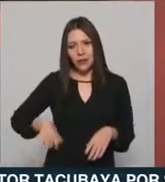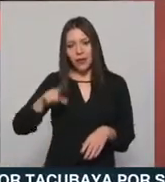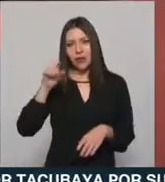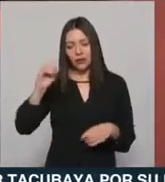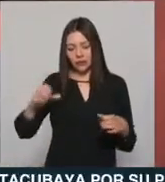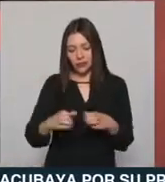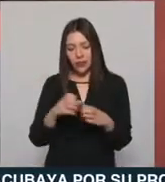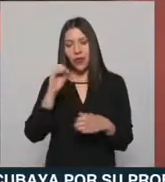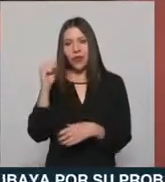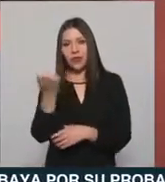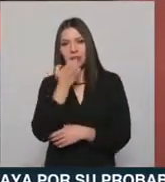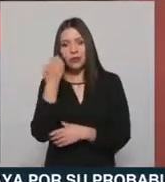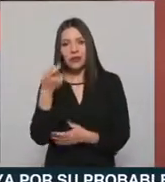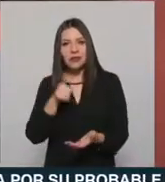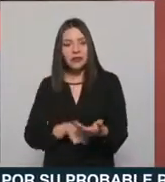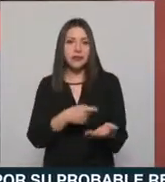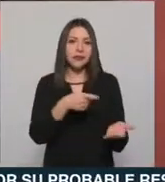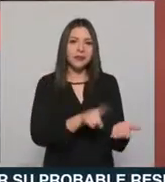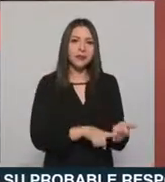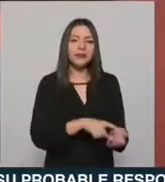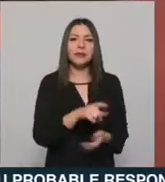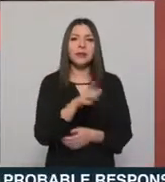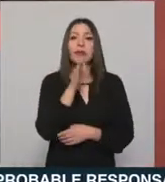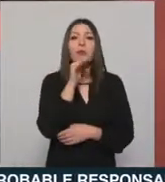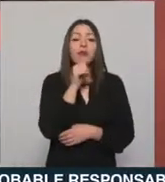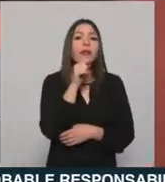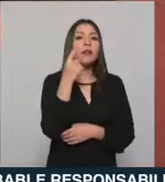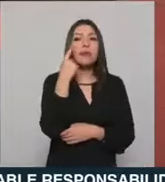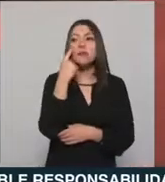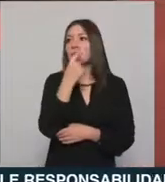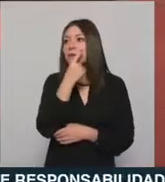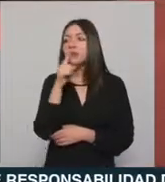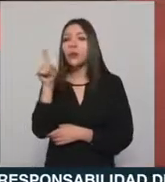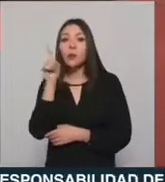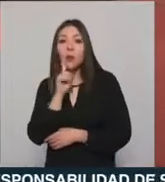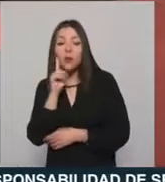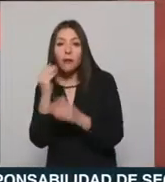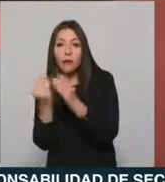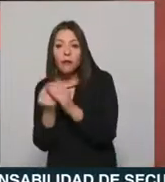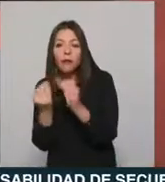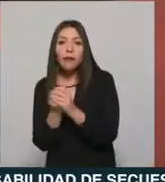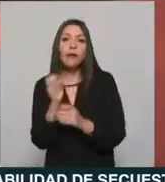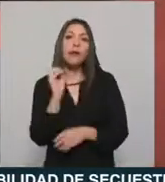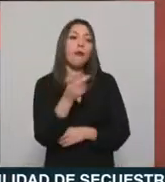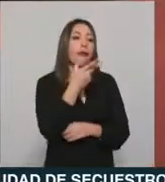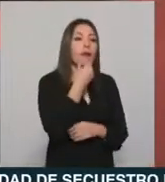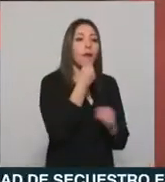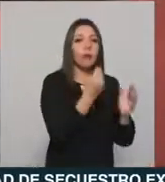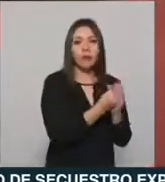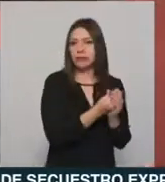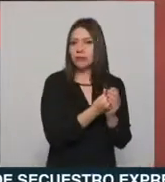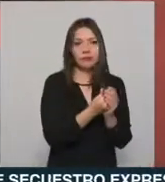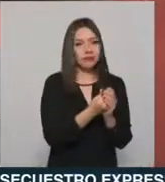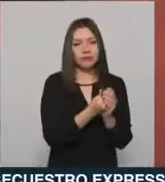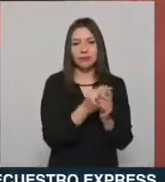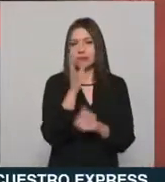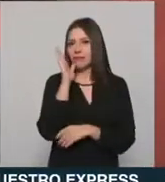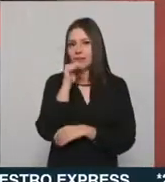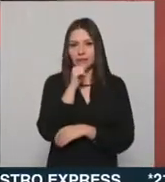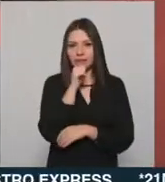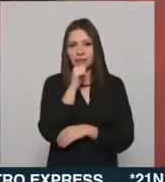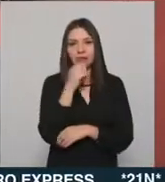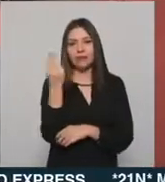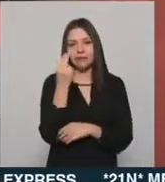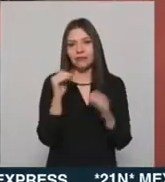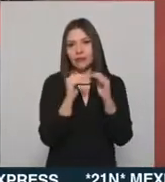escuelas, no puede estar diferenciado por una condición de género. Claro. Es decir, no puede ser ahora solo para las niñas y no para los varones. Por eso es